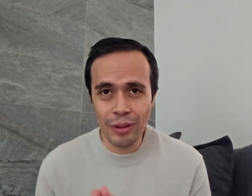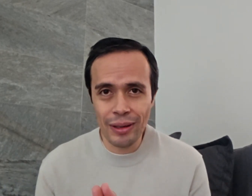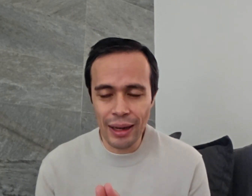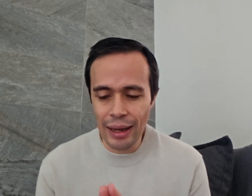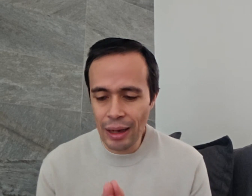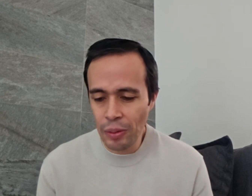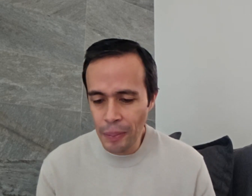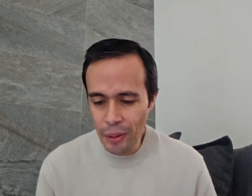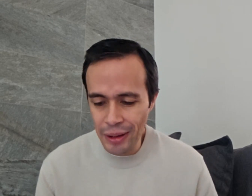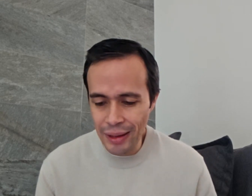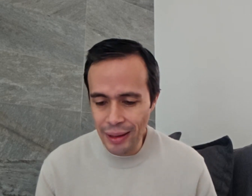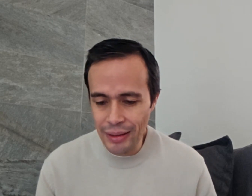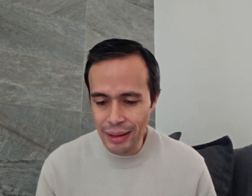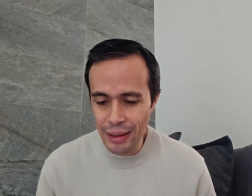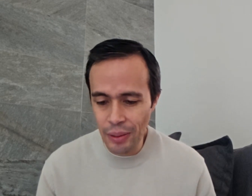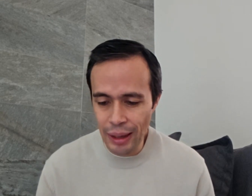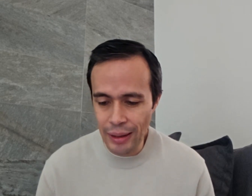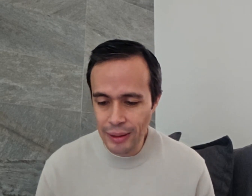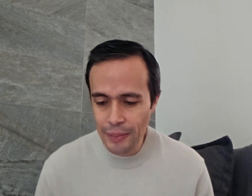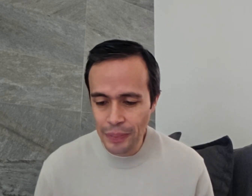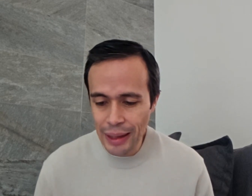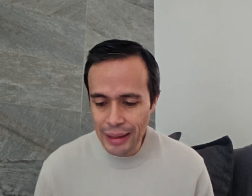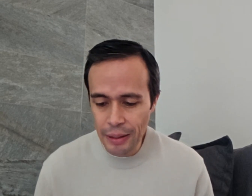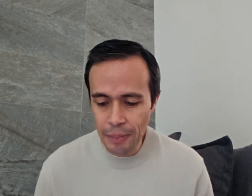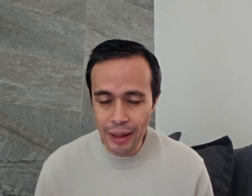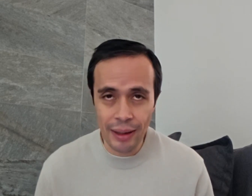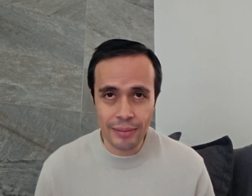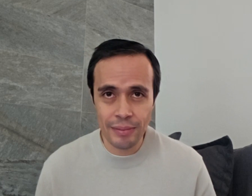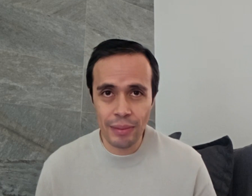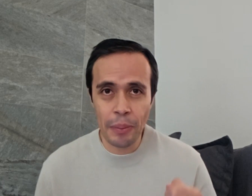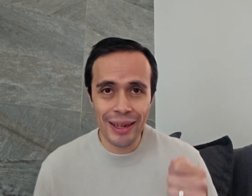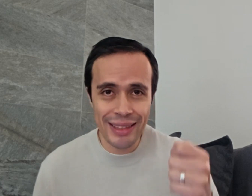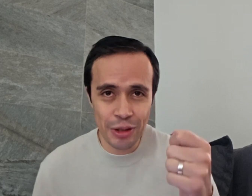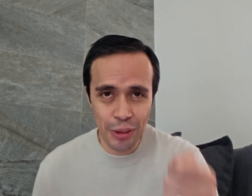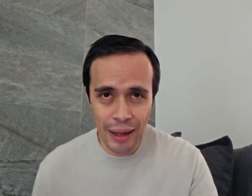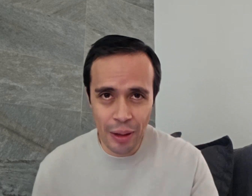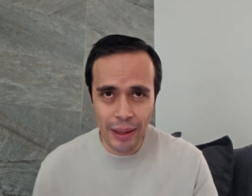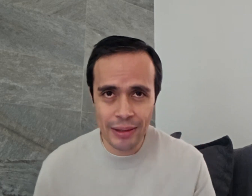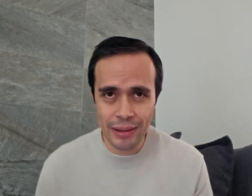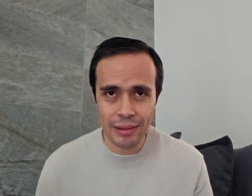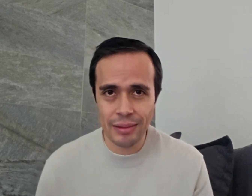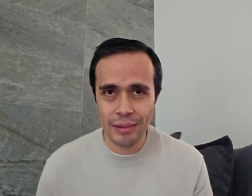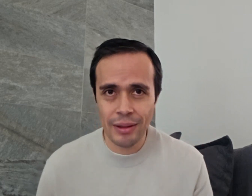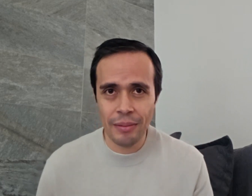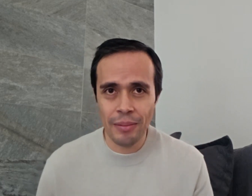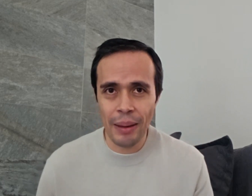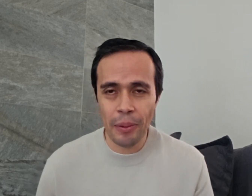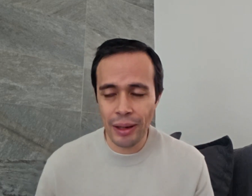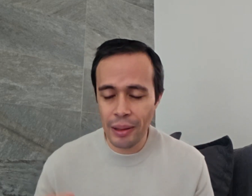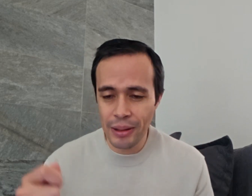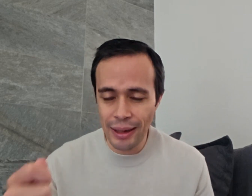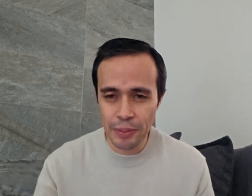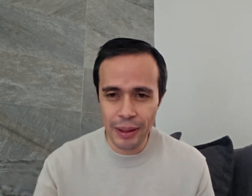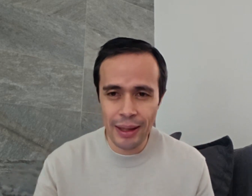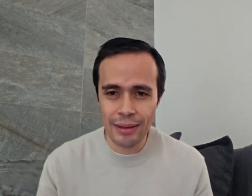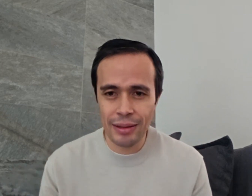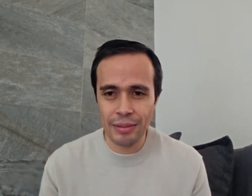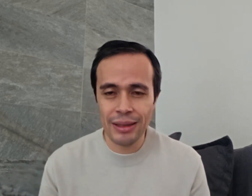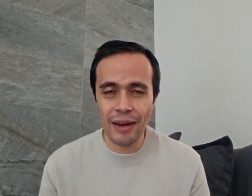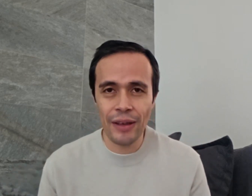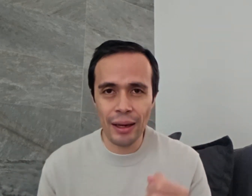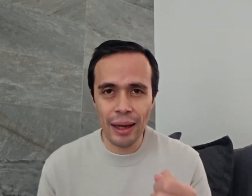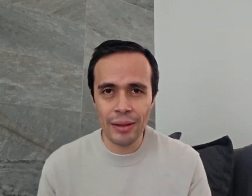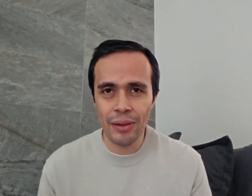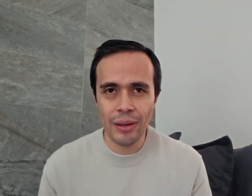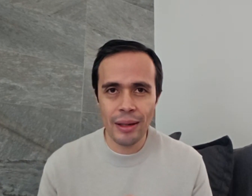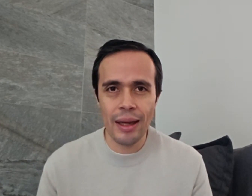caso, hay algo muy importante de este tribunal de disciplina. Va a poder sancionar a jueces, va a poder revisar expedientes,